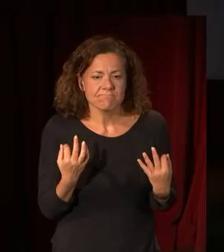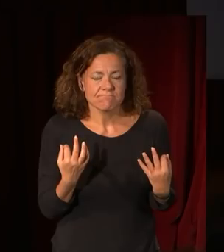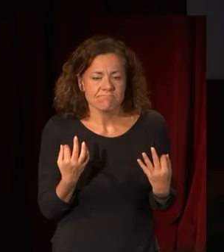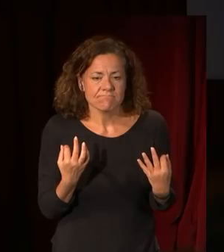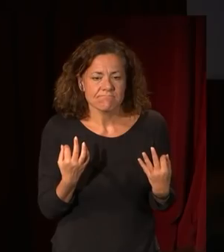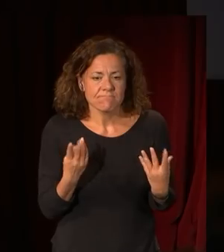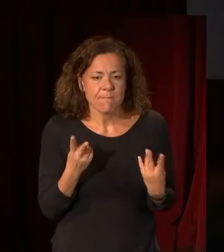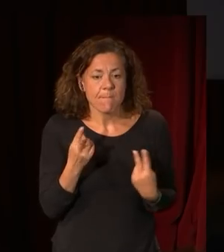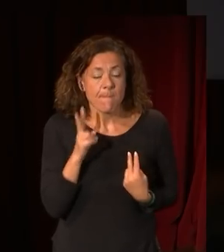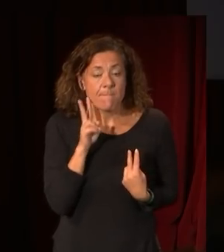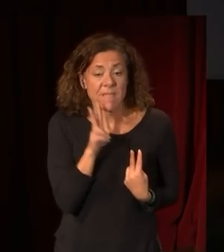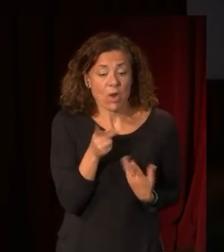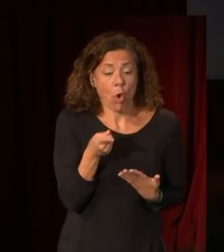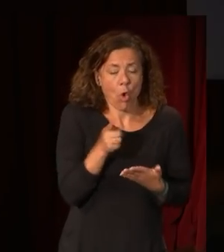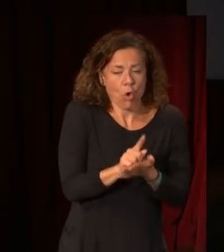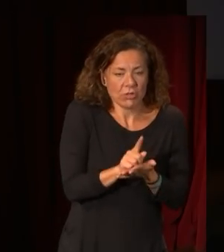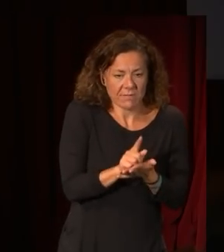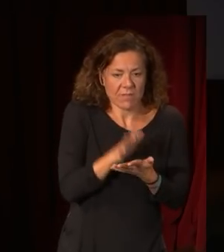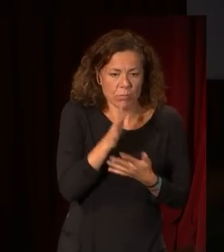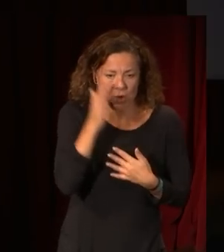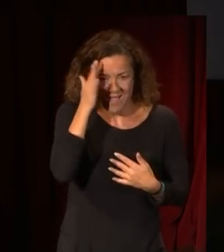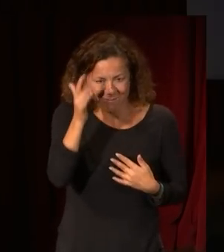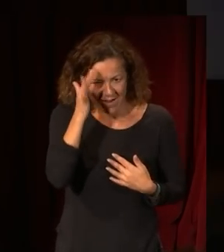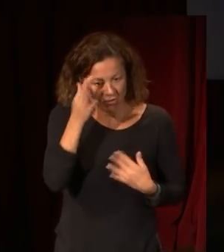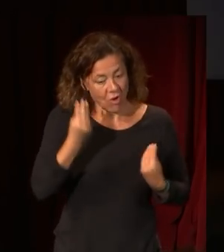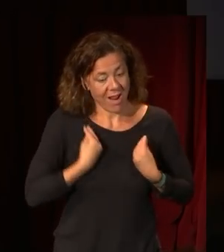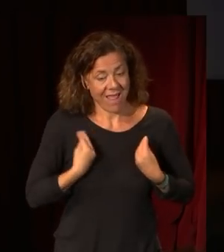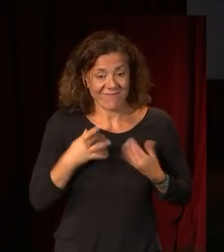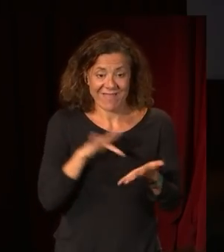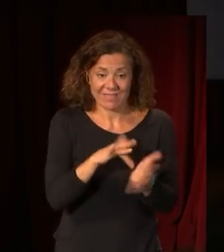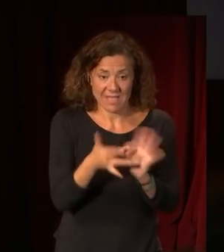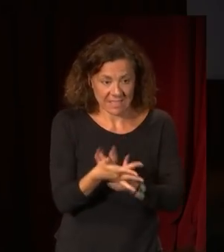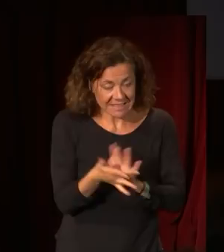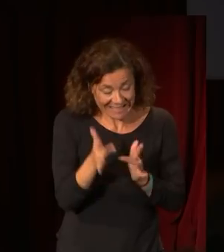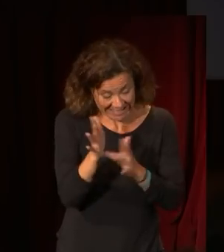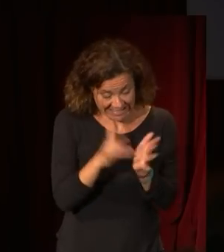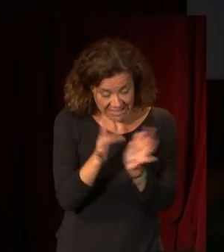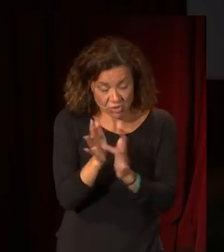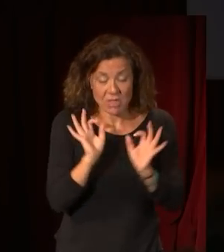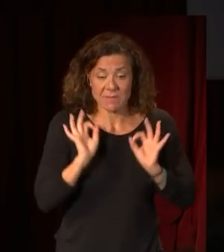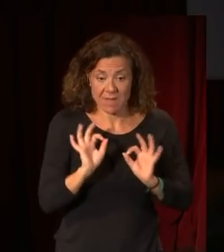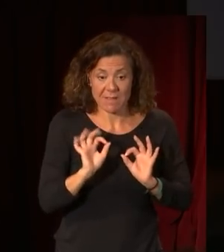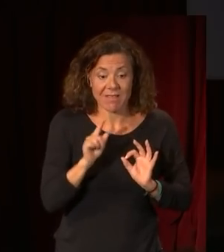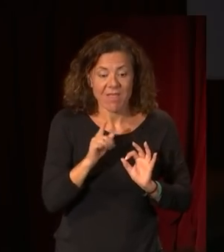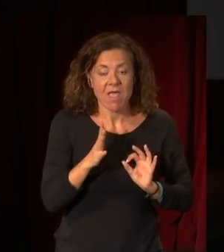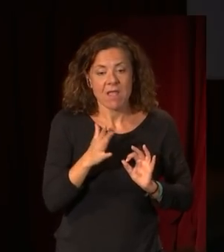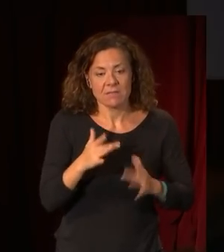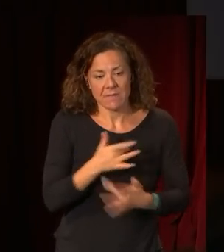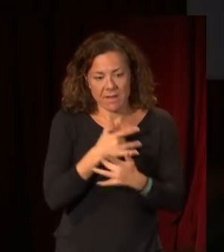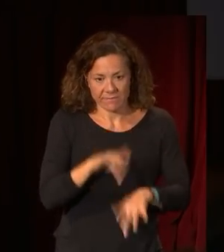de la imaginación los episodios de la vida de cristo y en especial los episodios de la pasión aquí se nos representa en una